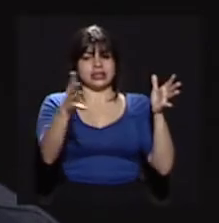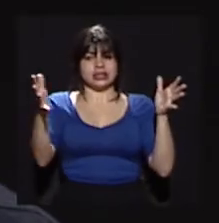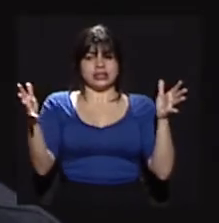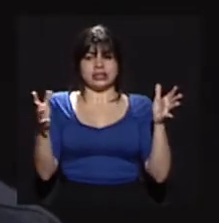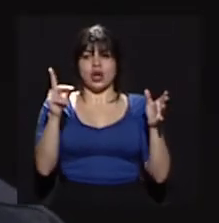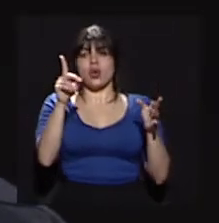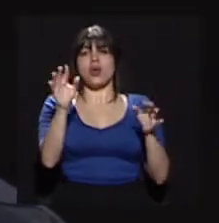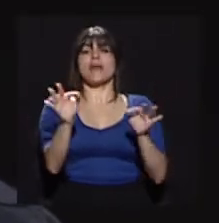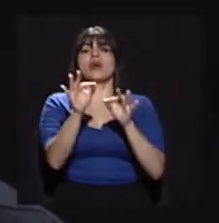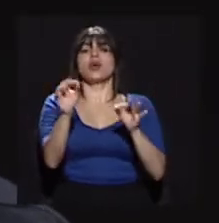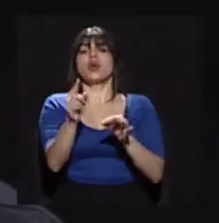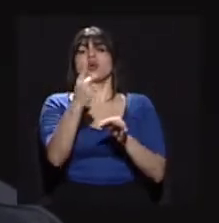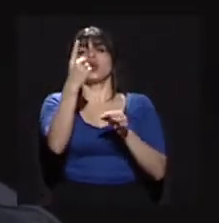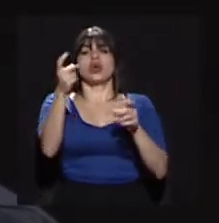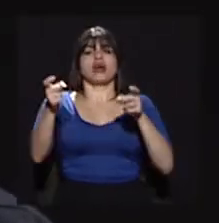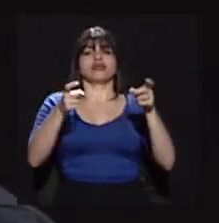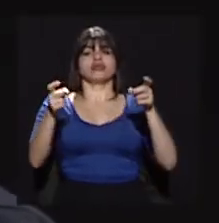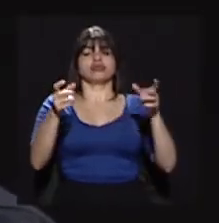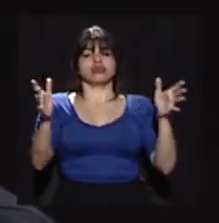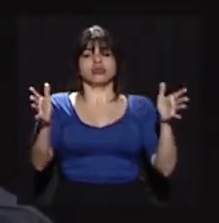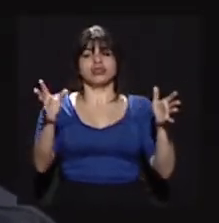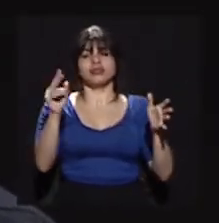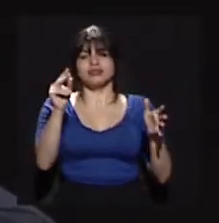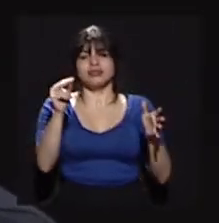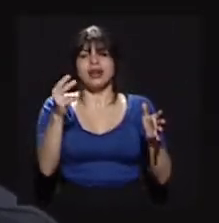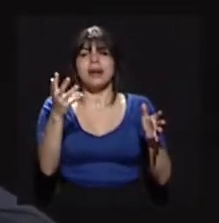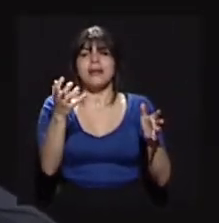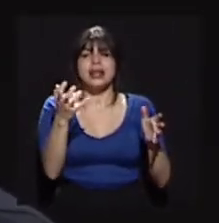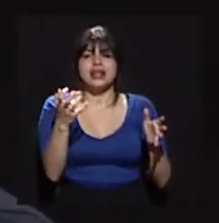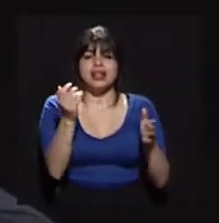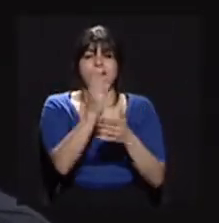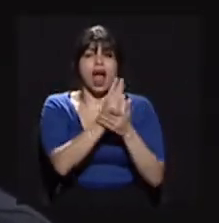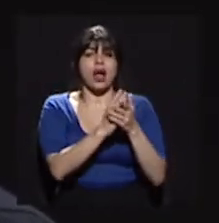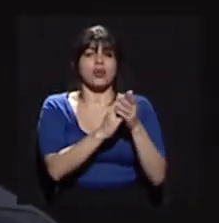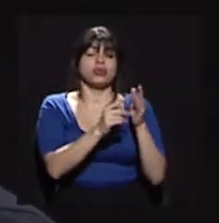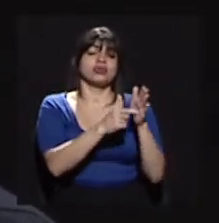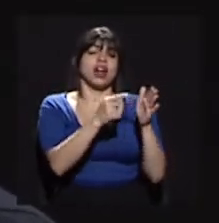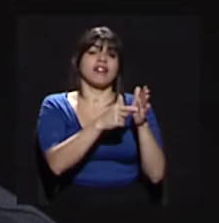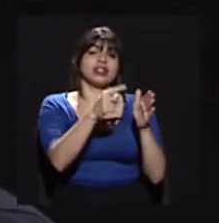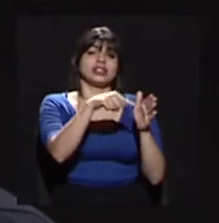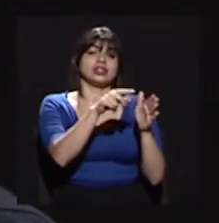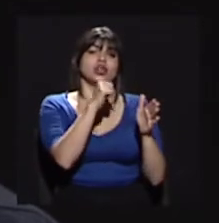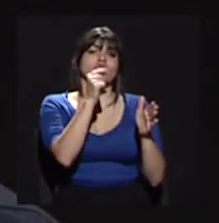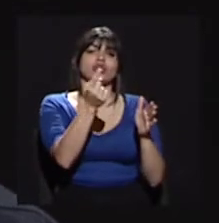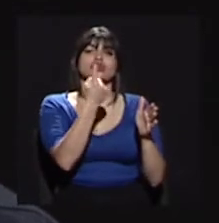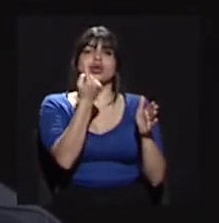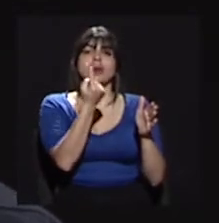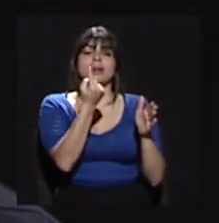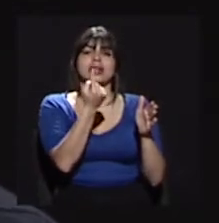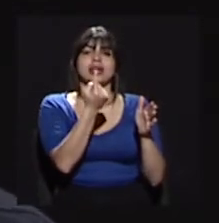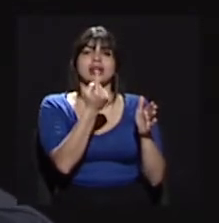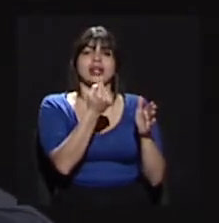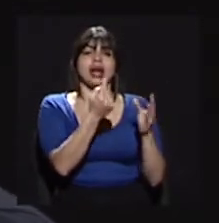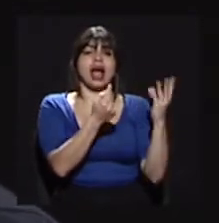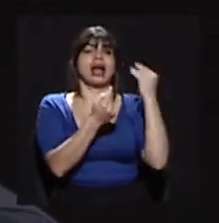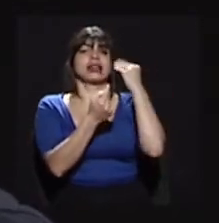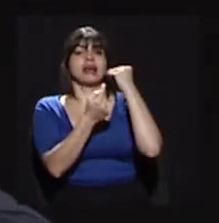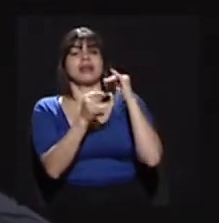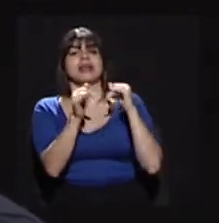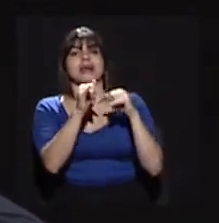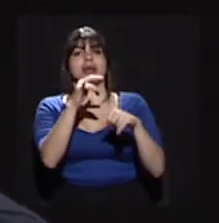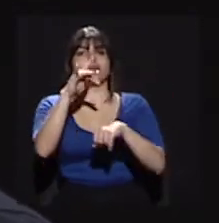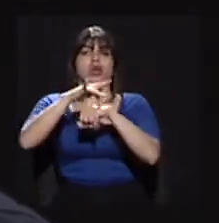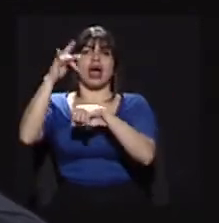partitura única que además pretende se pretende pretenden algunos a veces no solamente cantar me en ese nunca miento